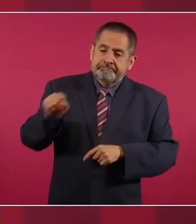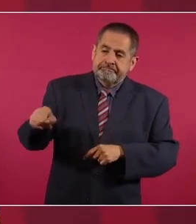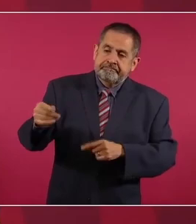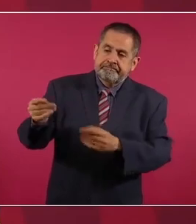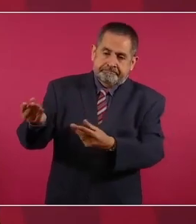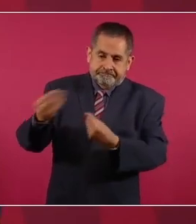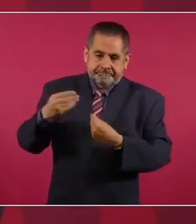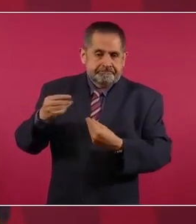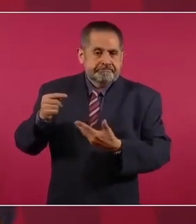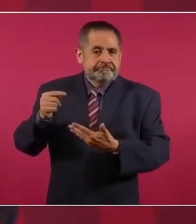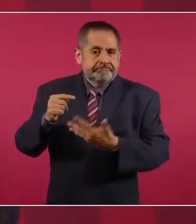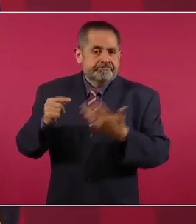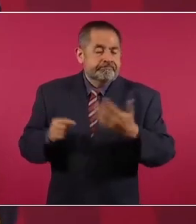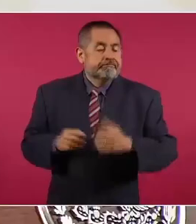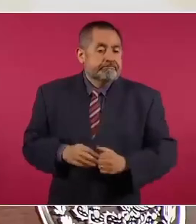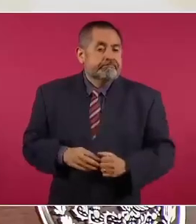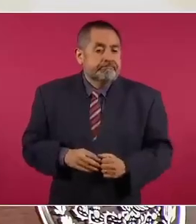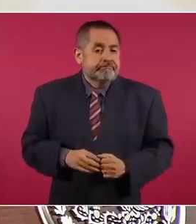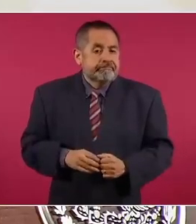el